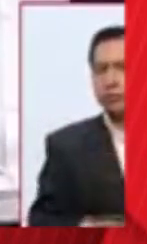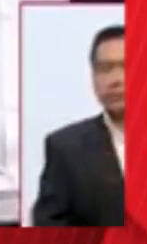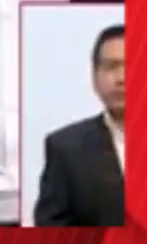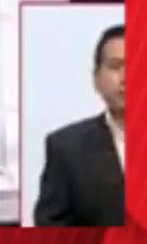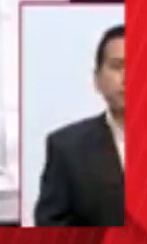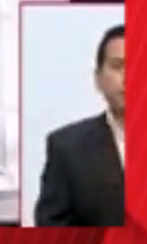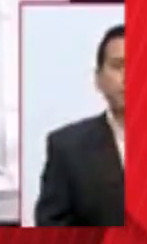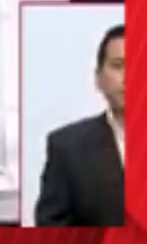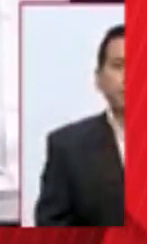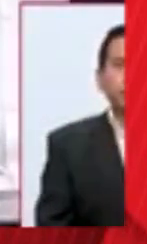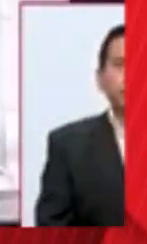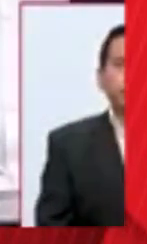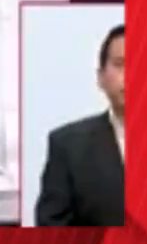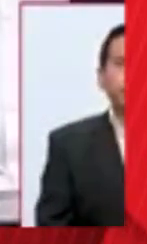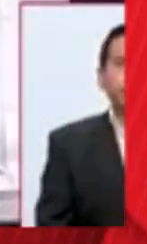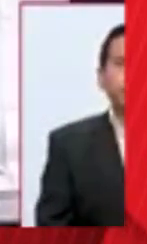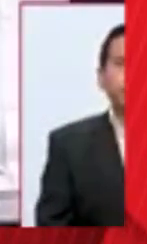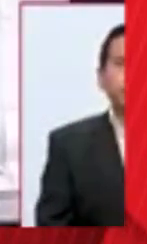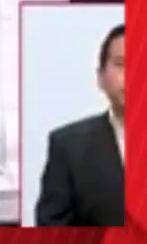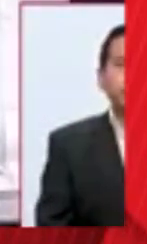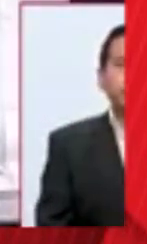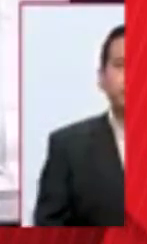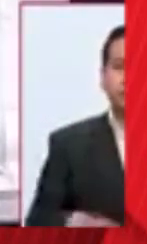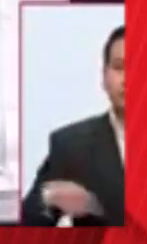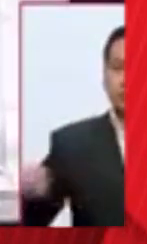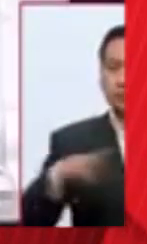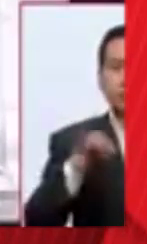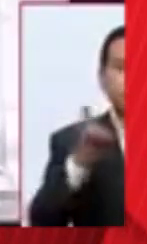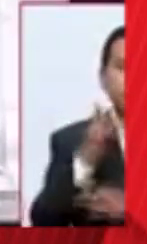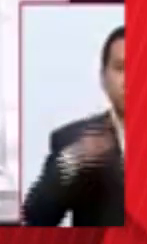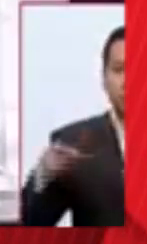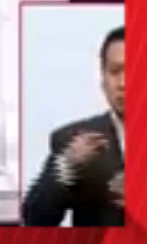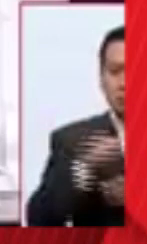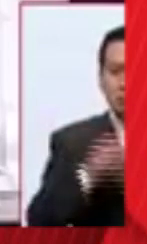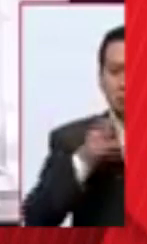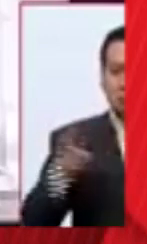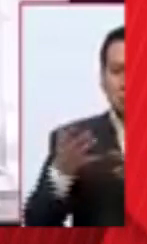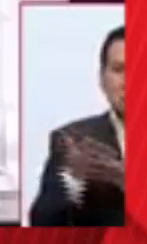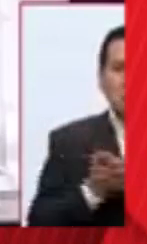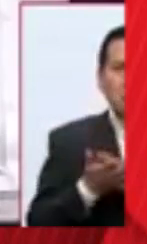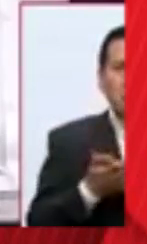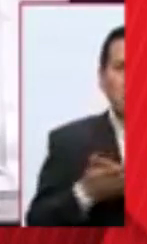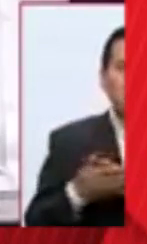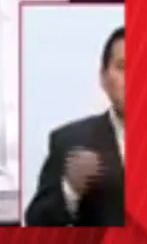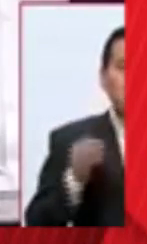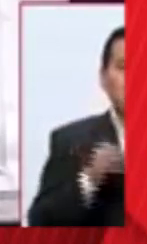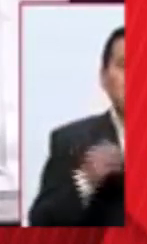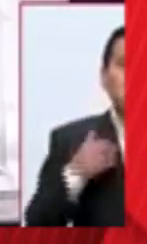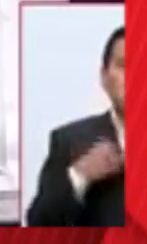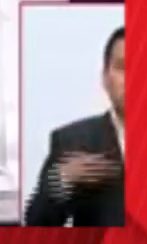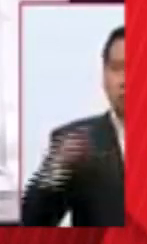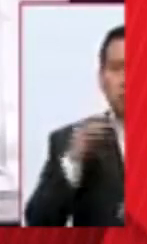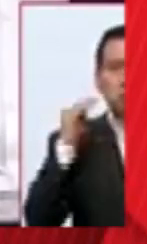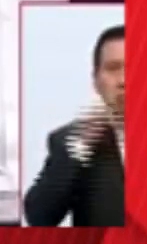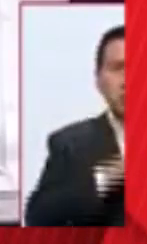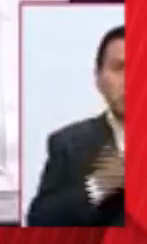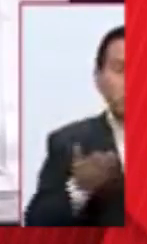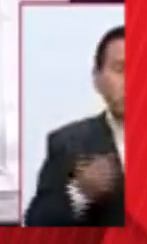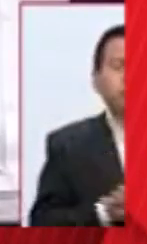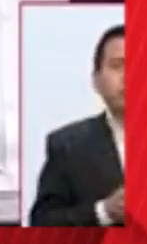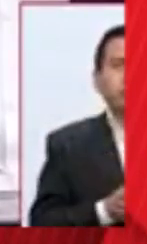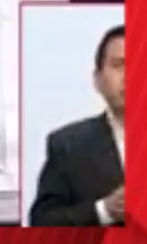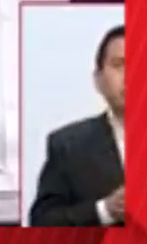de posesión de mando. También Evo Morales mencionó que conversó con Pedro Castillo pues durante la